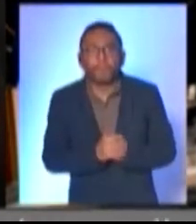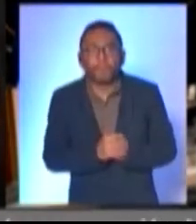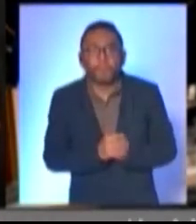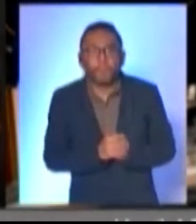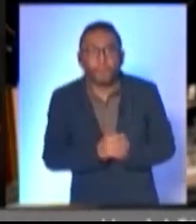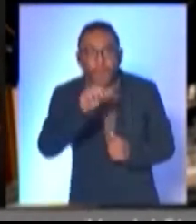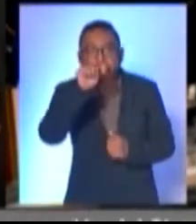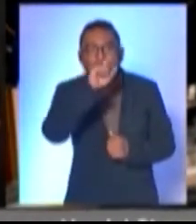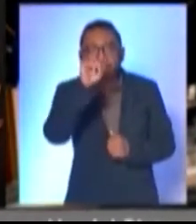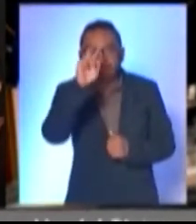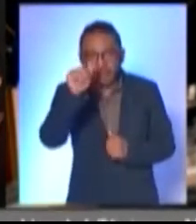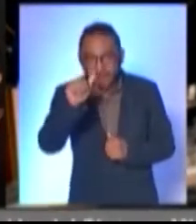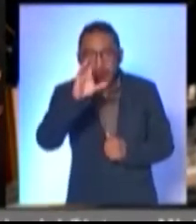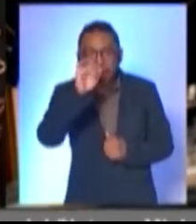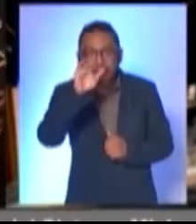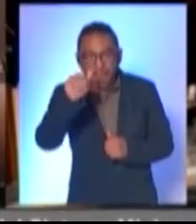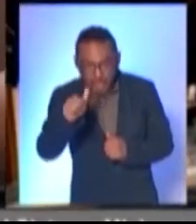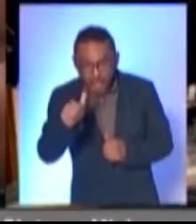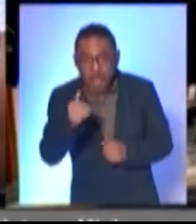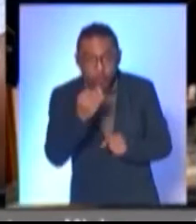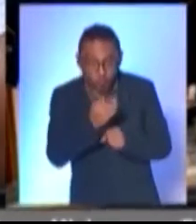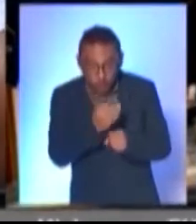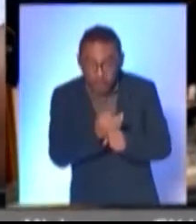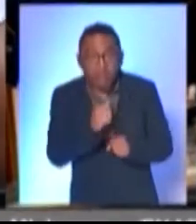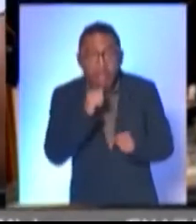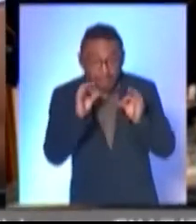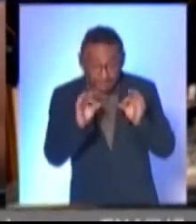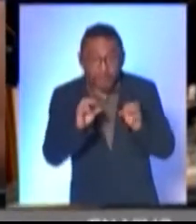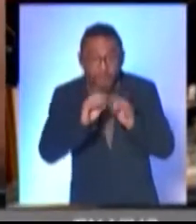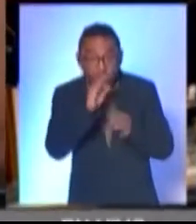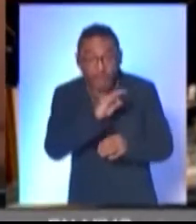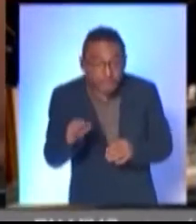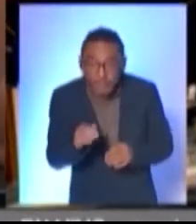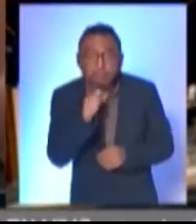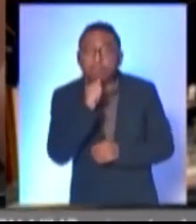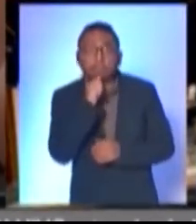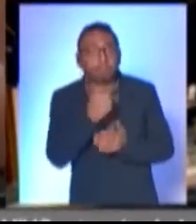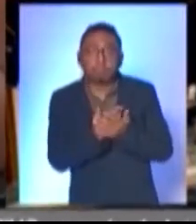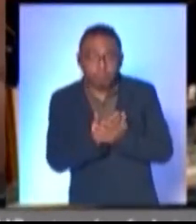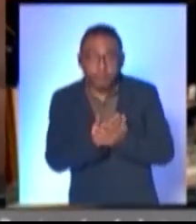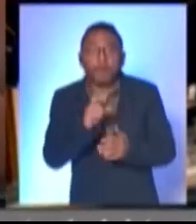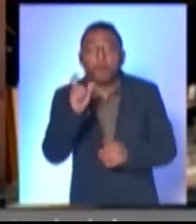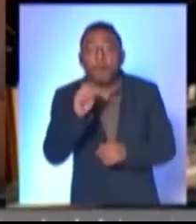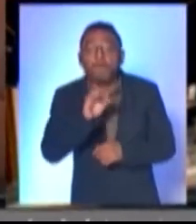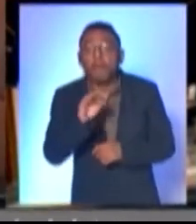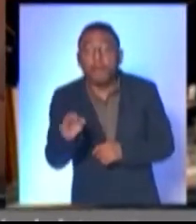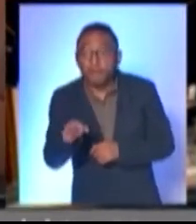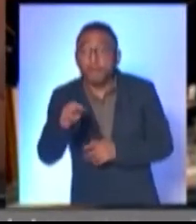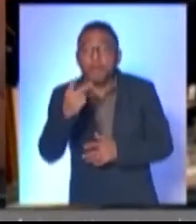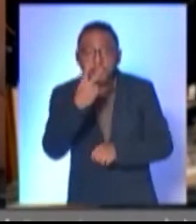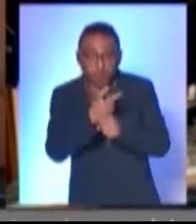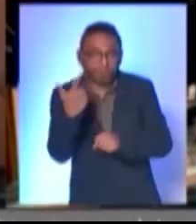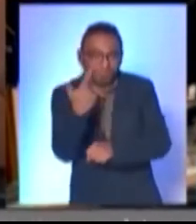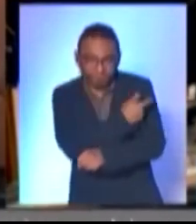de AstraZeneca. No tenemos aún una claridad, una fecha. También tenemos la fecha de cuándo nos va a llegar segundas dosis